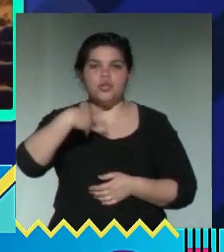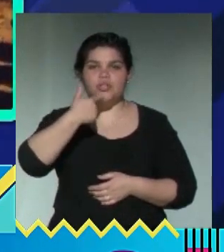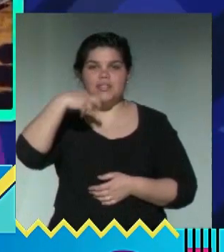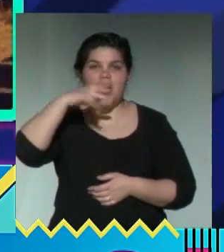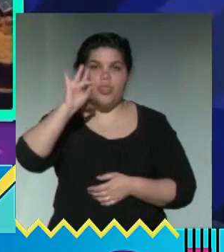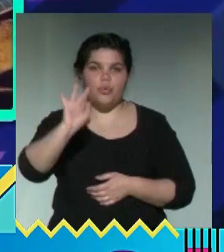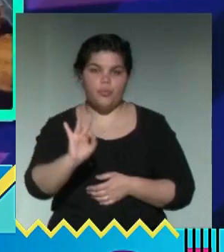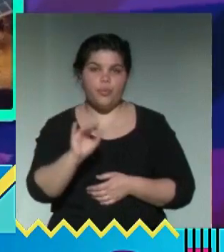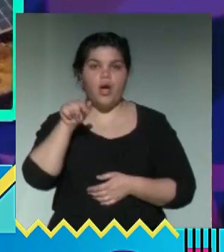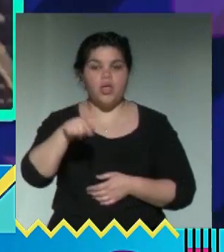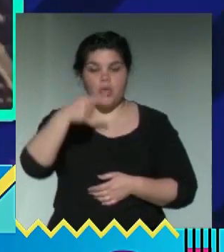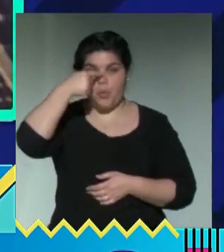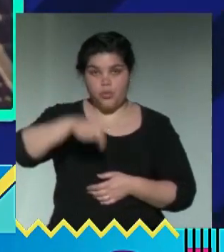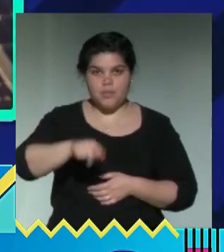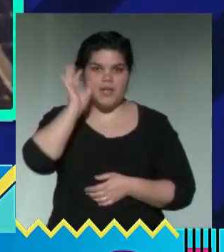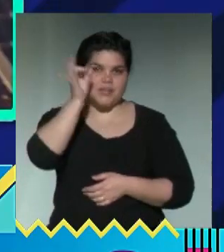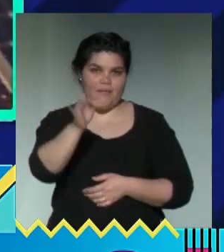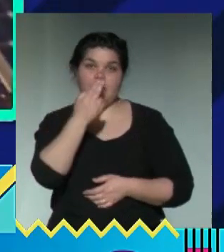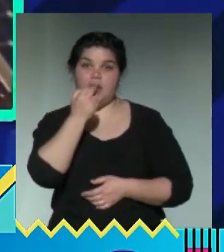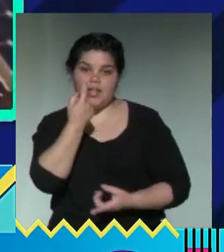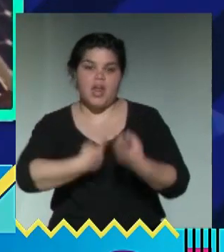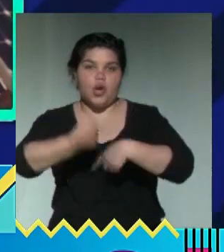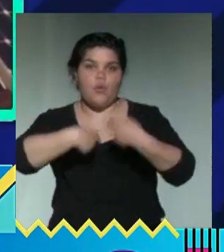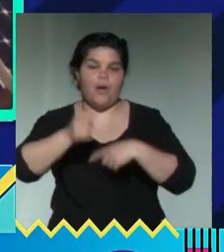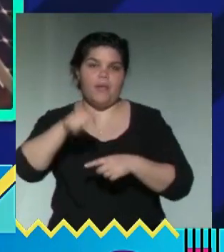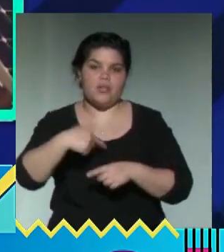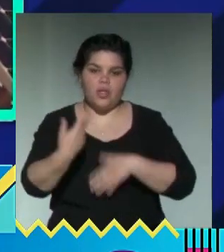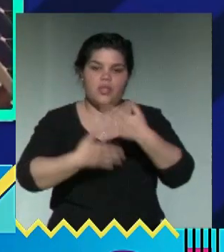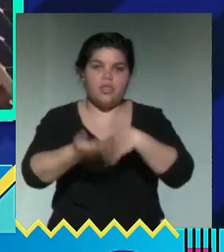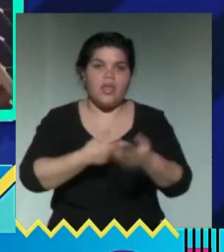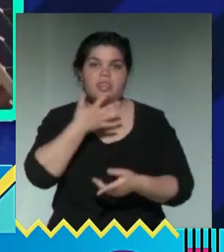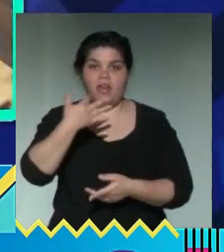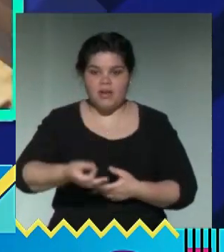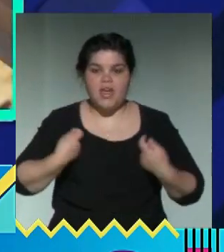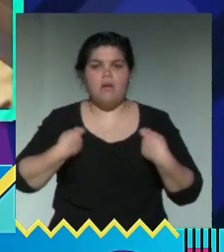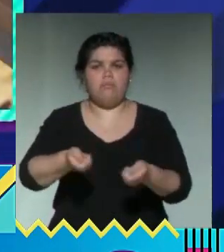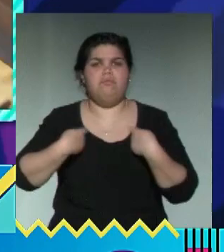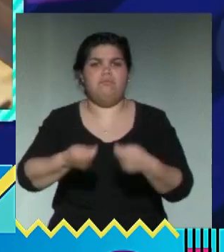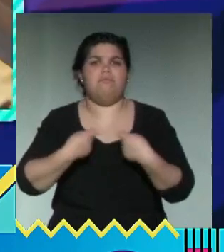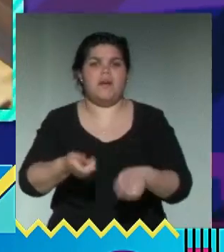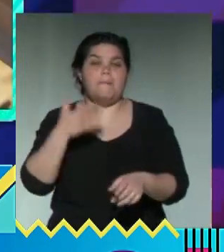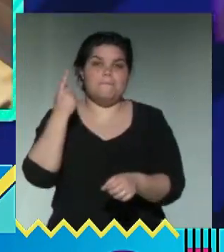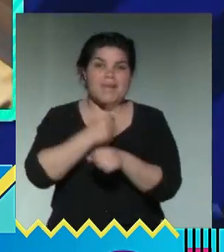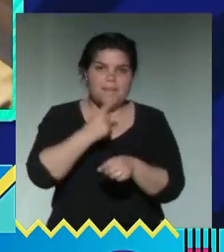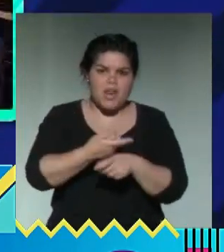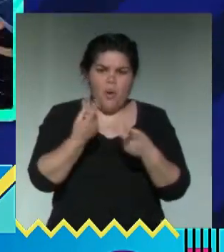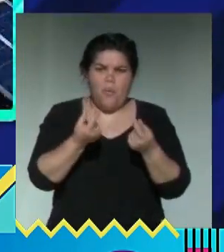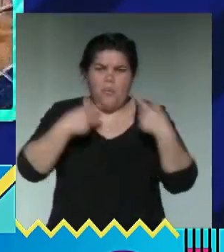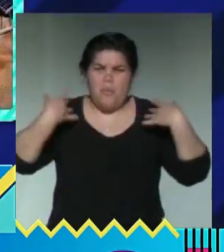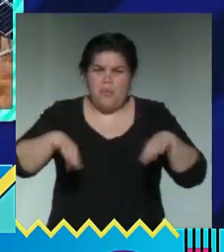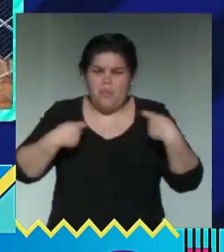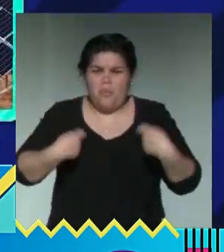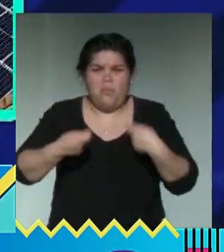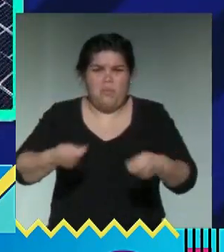variable, ustedes saben que las energías renovables son capital intensivo, o sea, realmente las inversiones son muy grandes al principio y por lo tanto